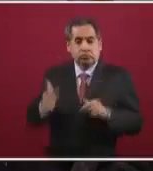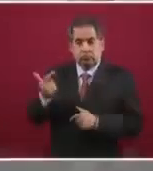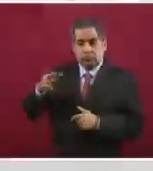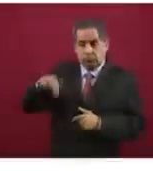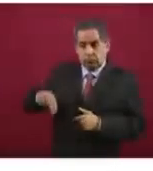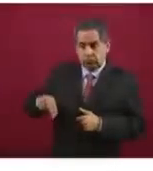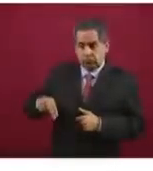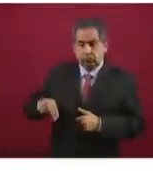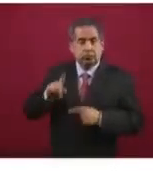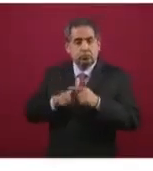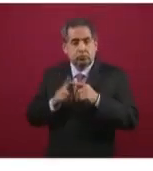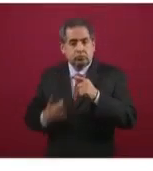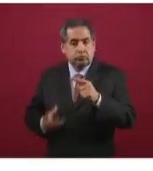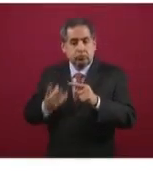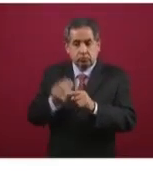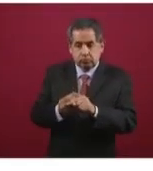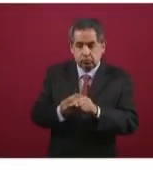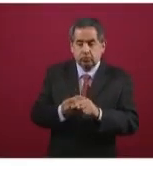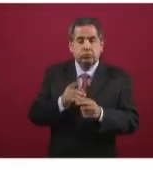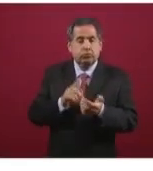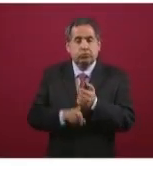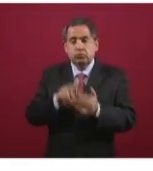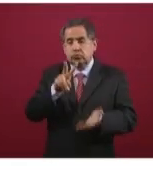Le sumamos